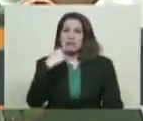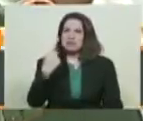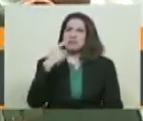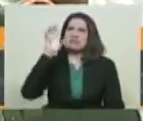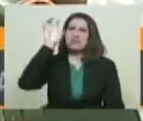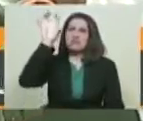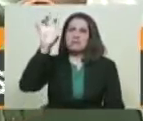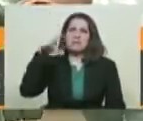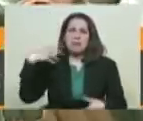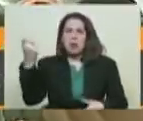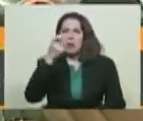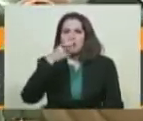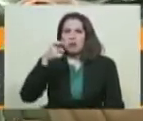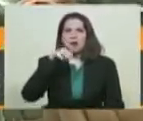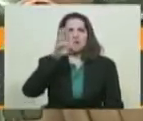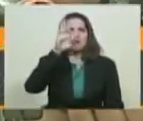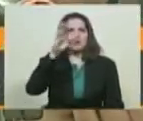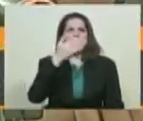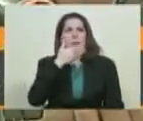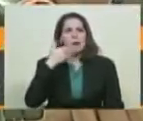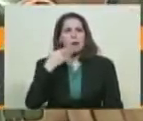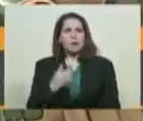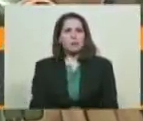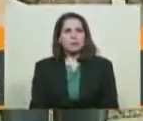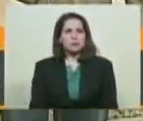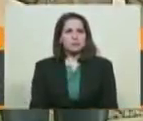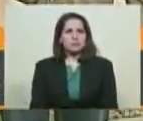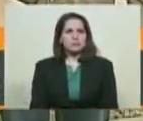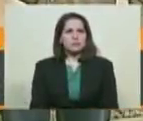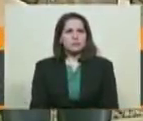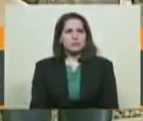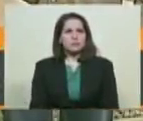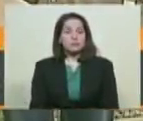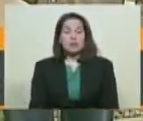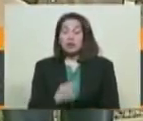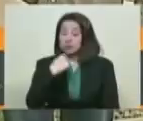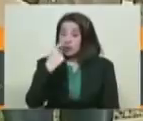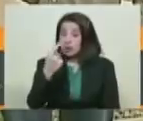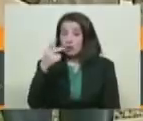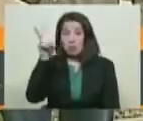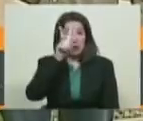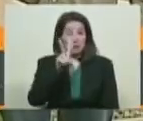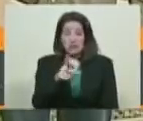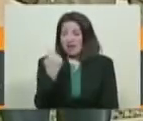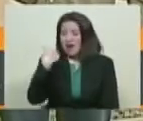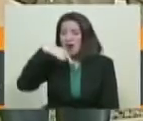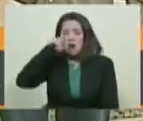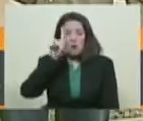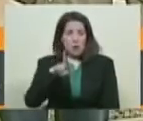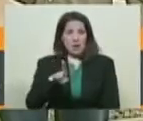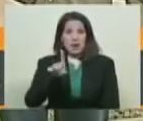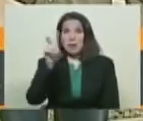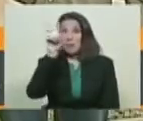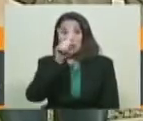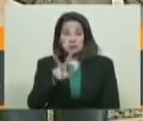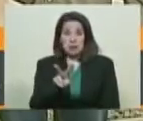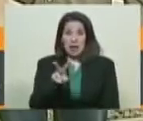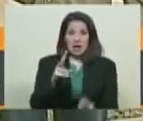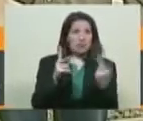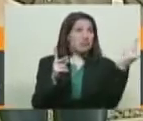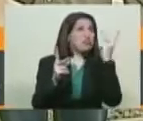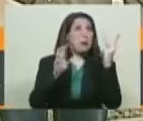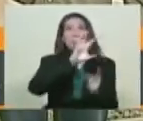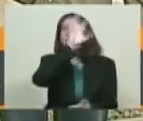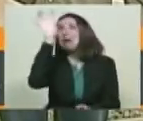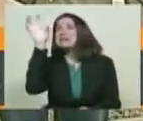país en búsqueda de un futuro mejor? Yo lo que le digo es que Venezuela es una sola, es única. Que como Venezuela no hay dos.